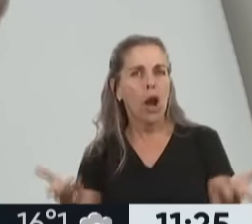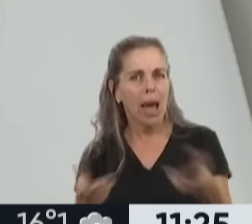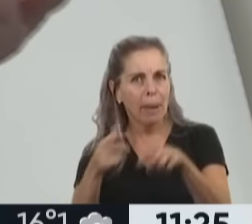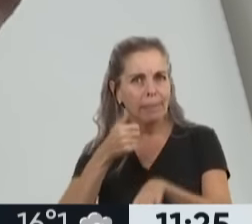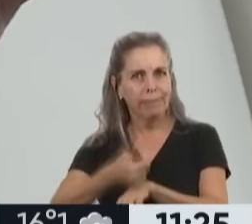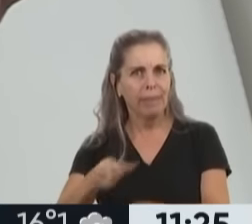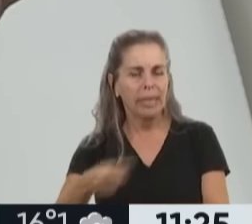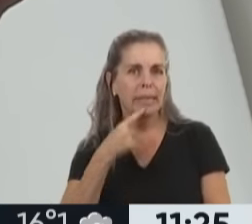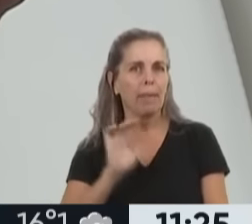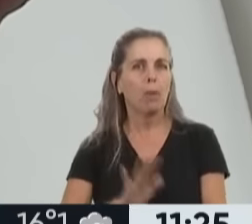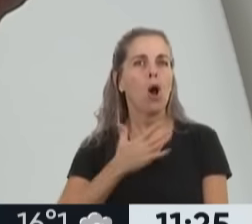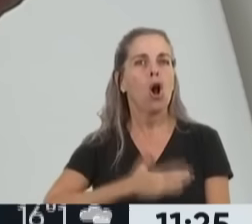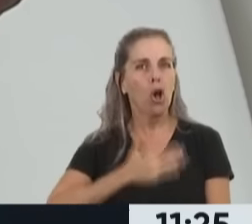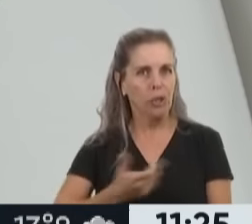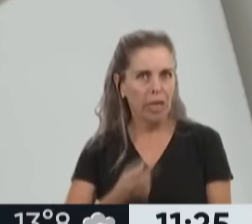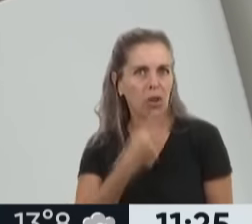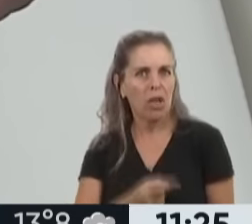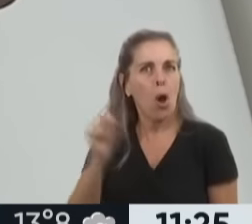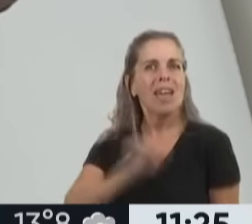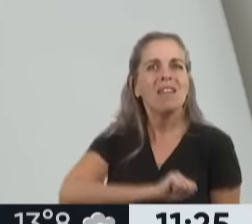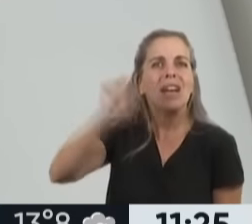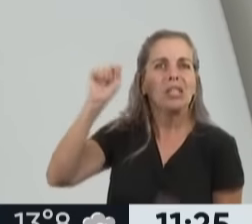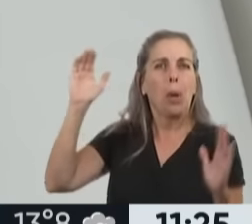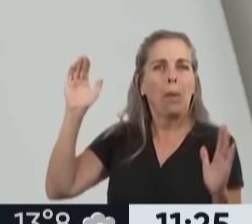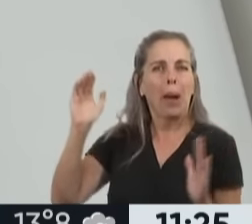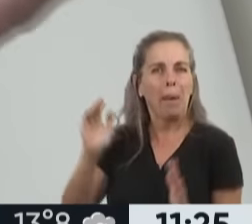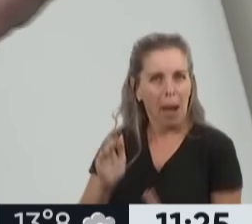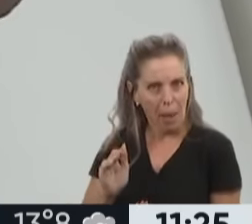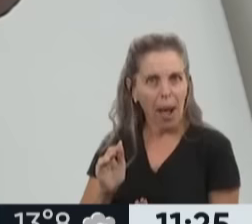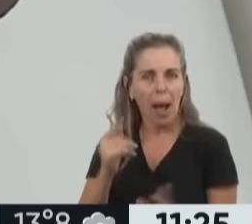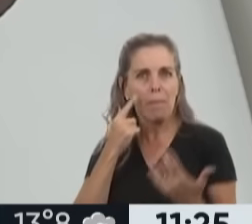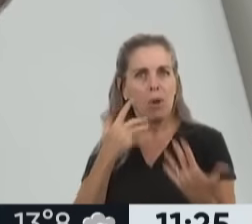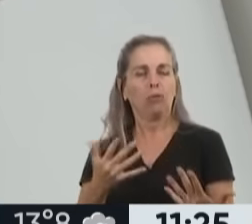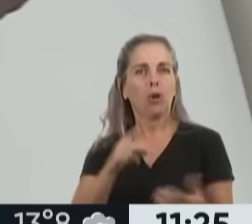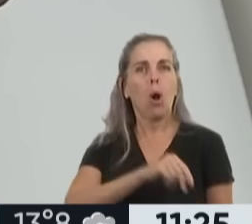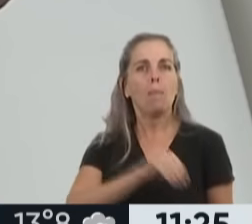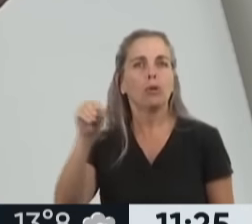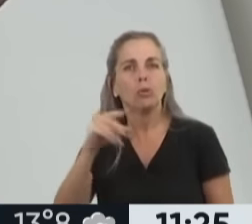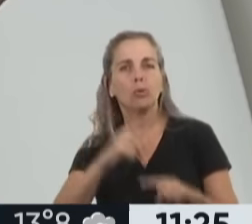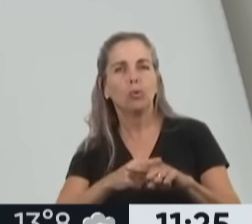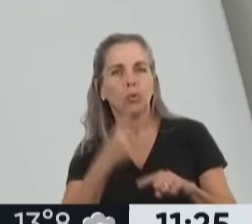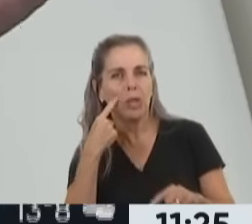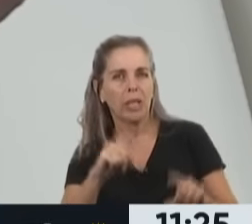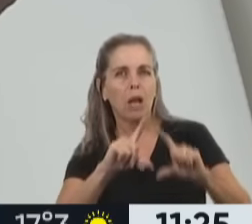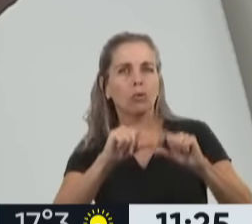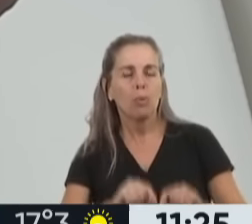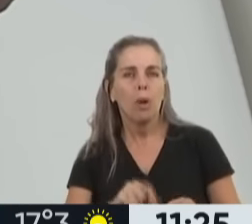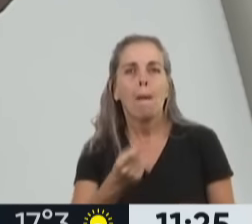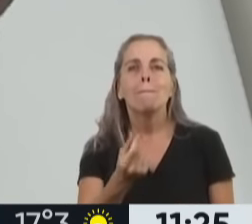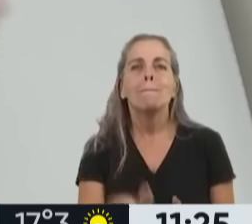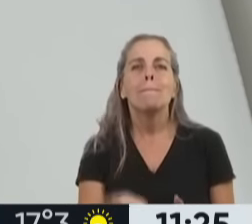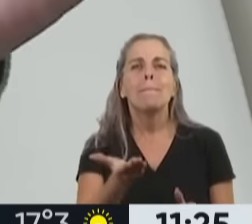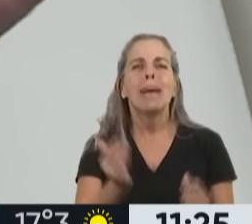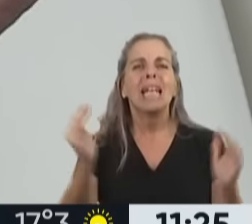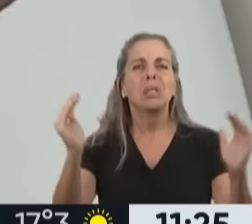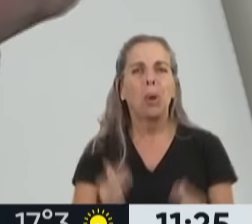la baja de la inflación lo hizo a través de números que vio en una cuenta de Twitter de la cadena de supermercad Jumbo